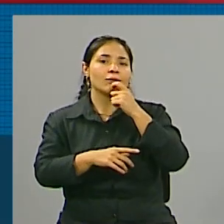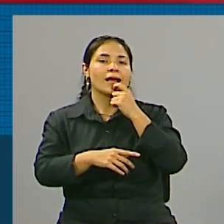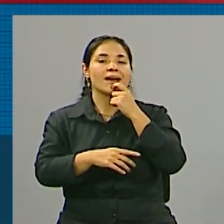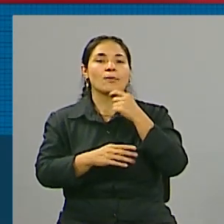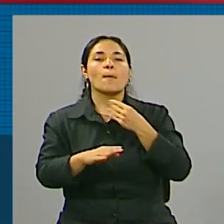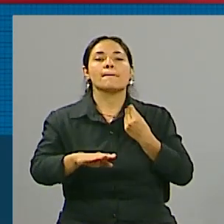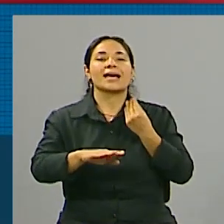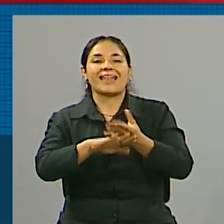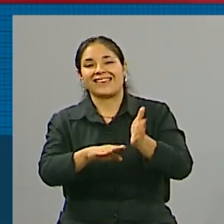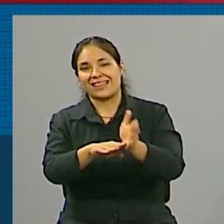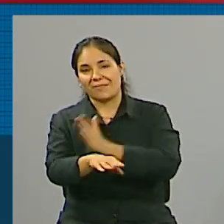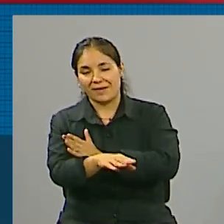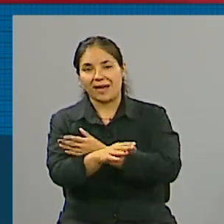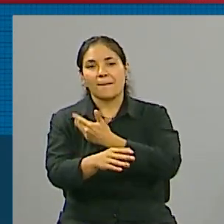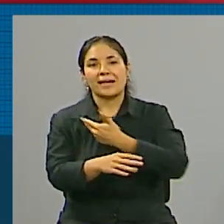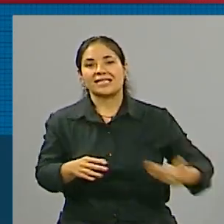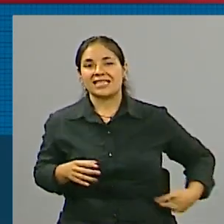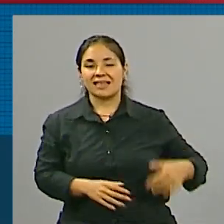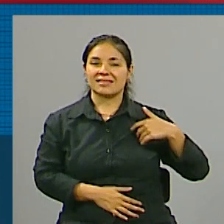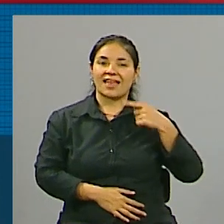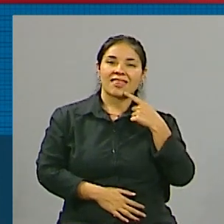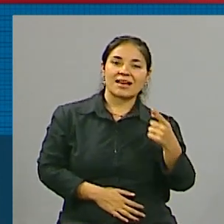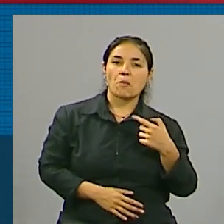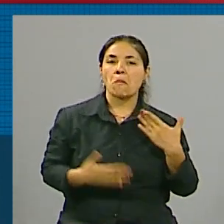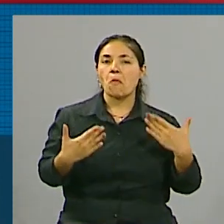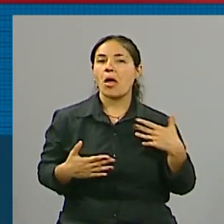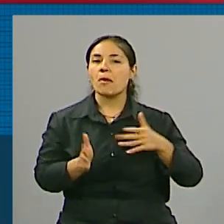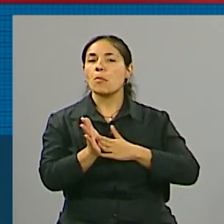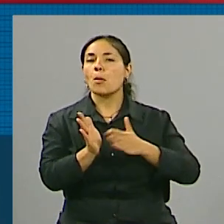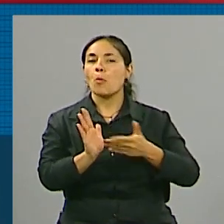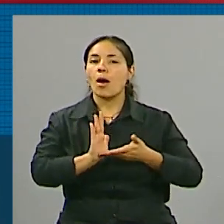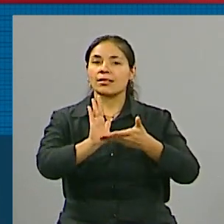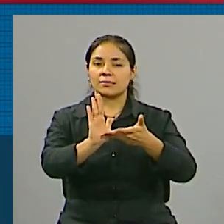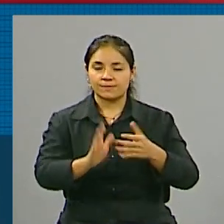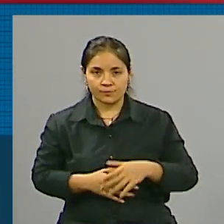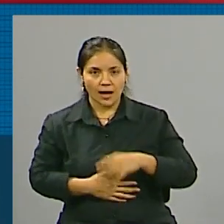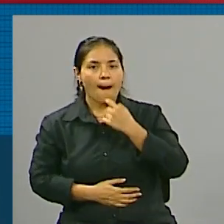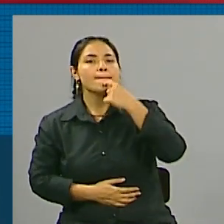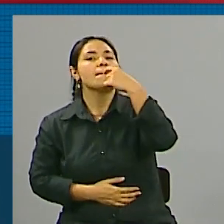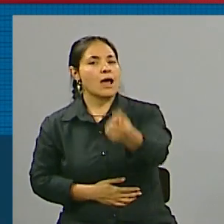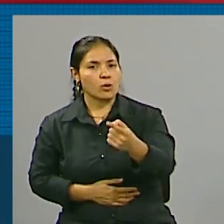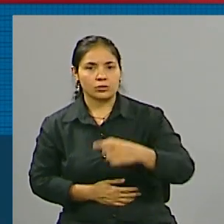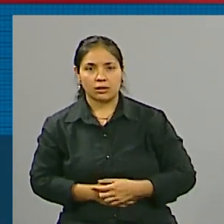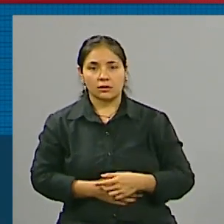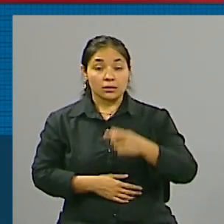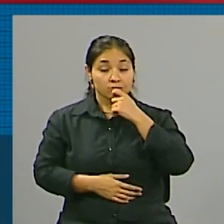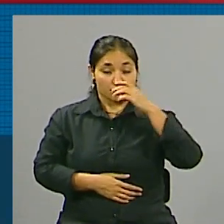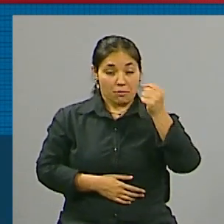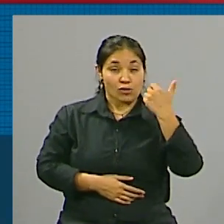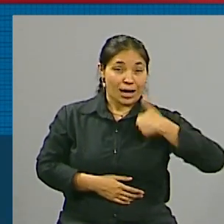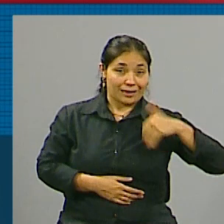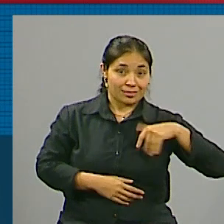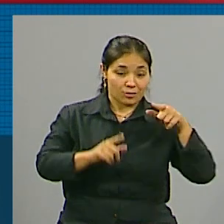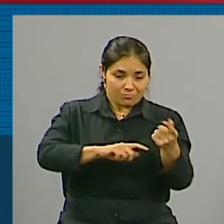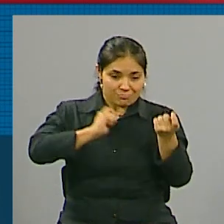a presidente, la pregunta que nos hacemos ¿es una salida viable la dolarización para la situación que hoy atraviesa